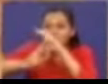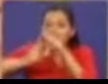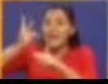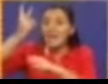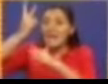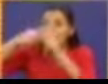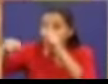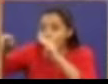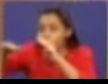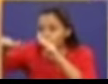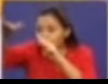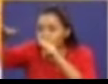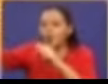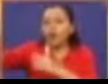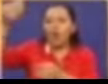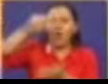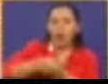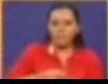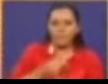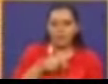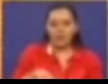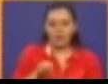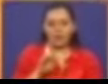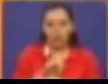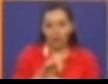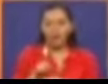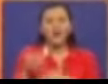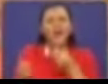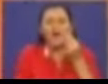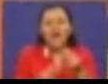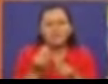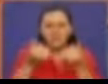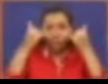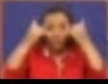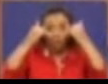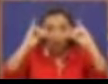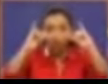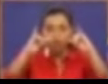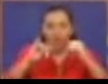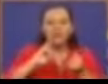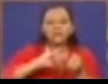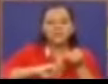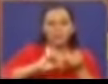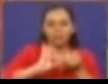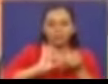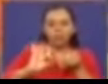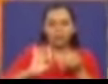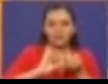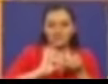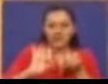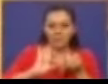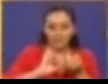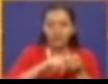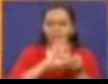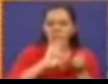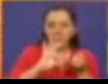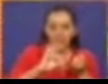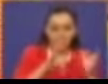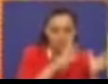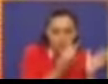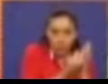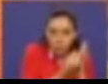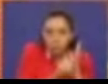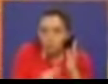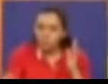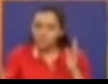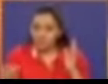o sea, se saca el semen para inseminación artificial de las vacas de los campesinos más pobres. Laboratorio de punta, primer hito.